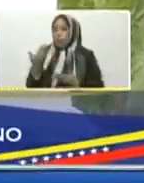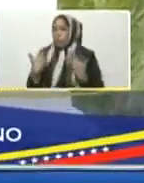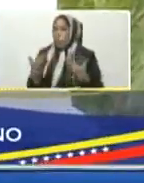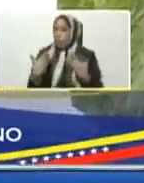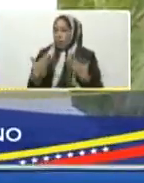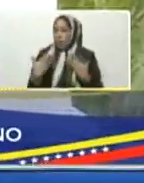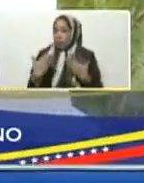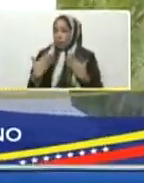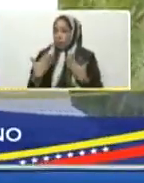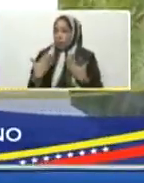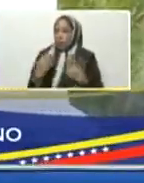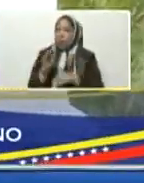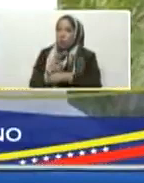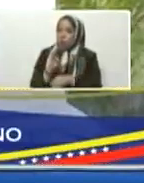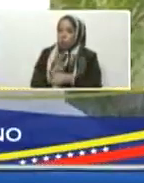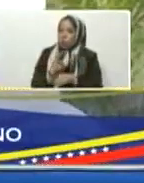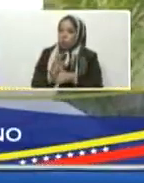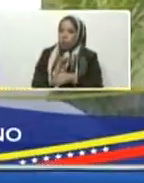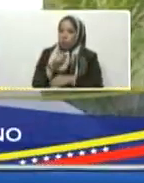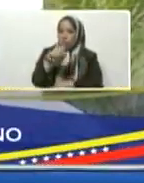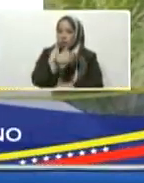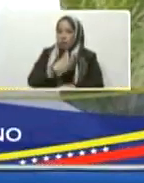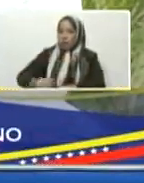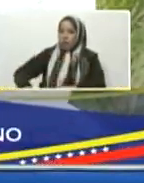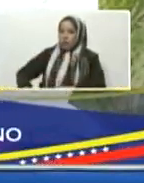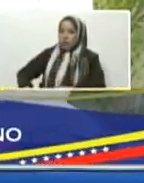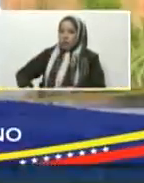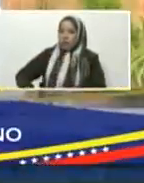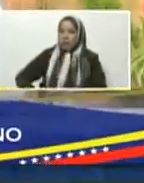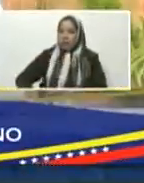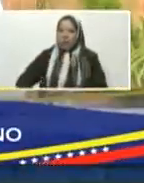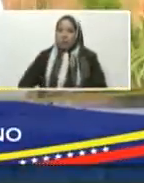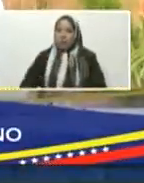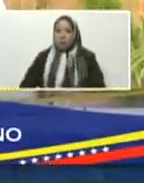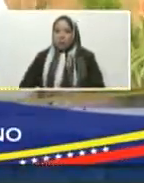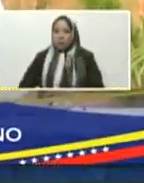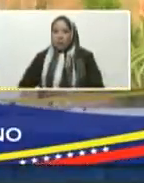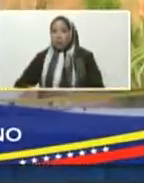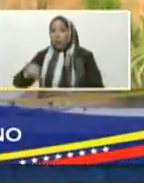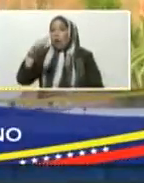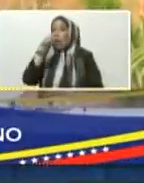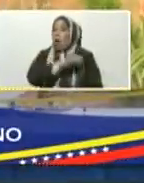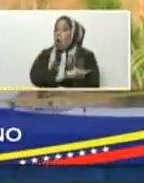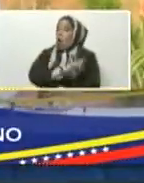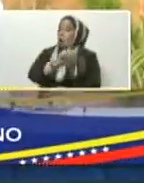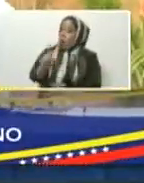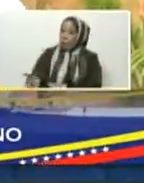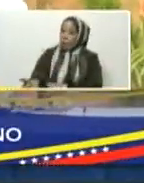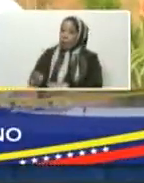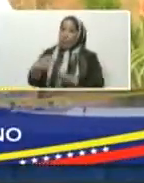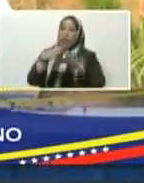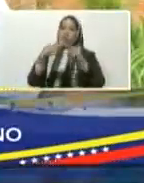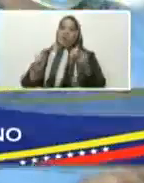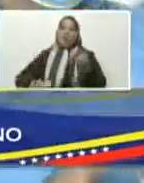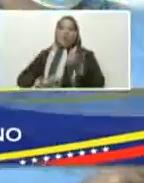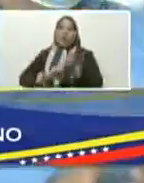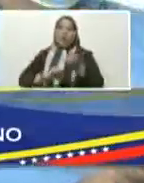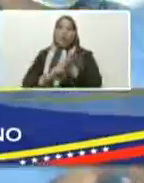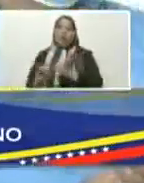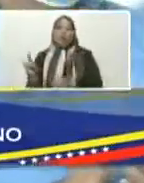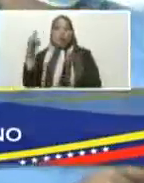tendrá su protector en la presidencia de la República. Cúmplase, más nada, pues. Todo el apoyo a